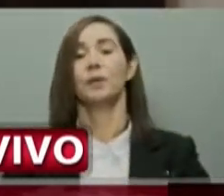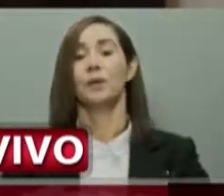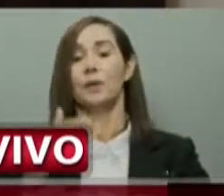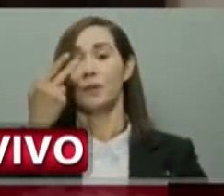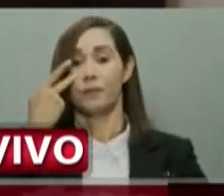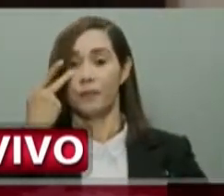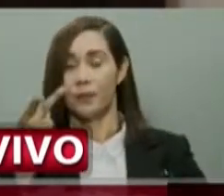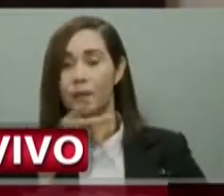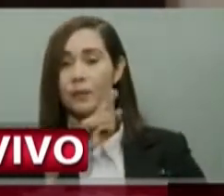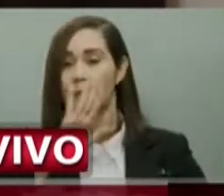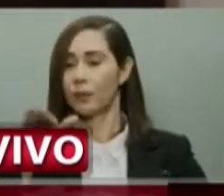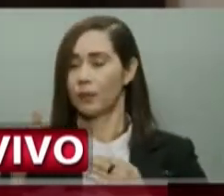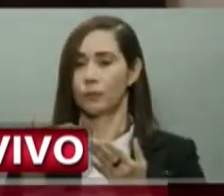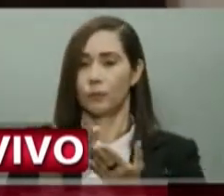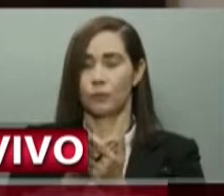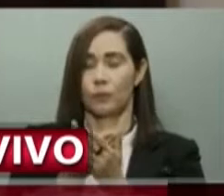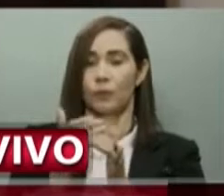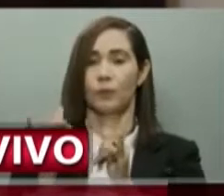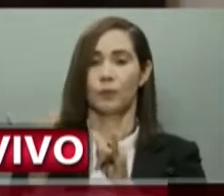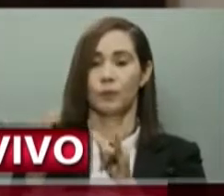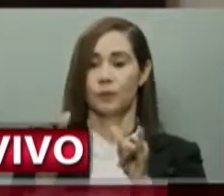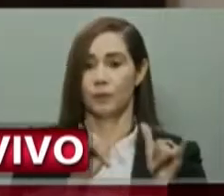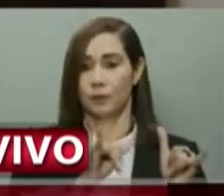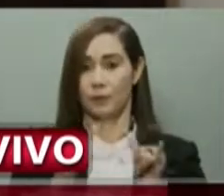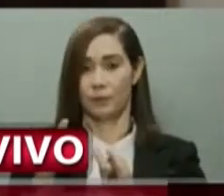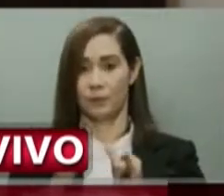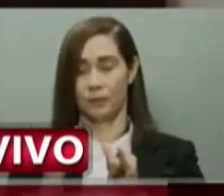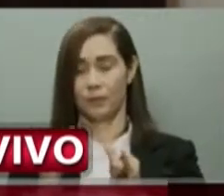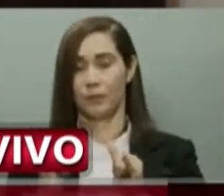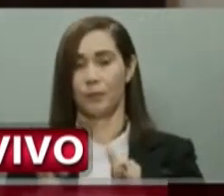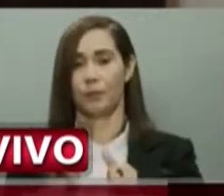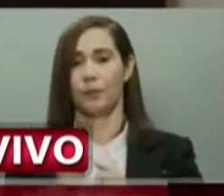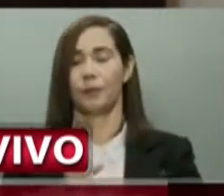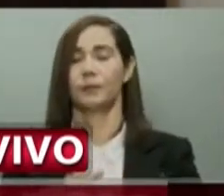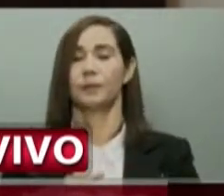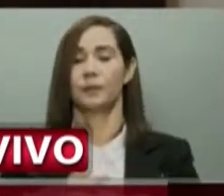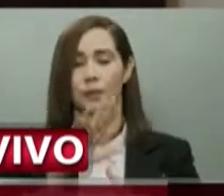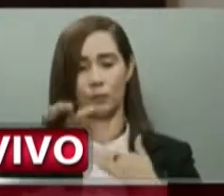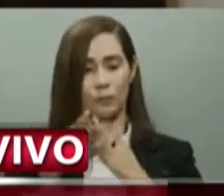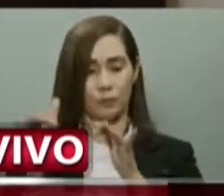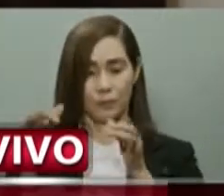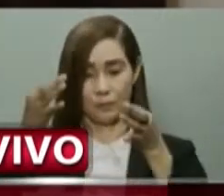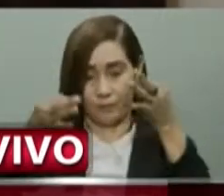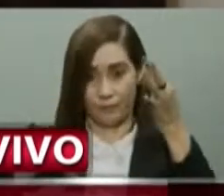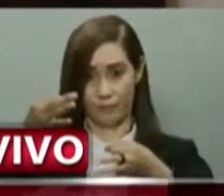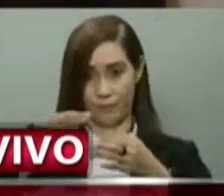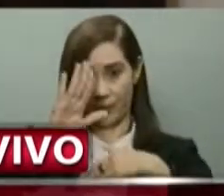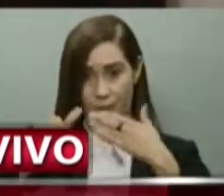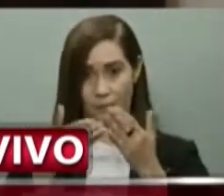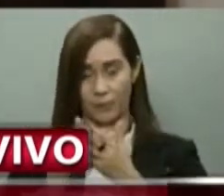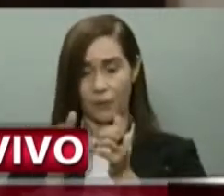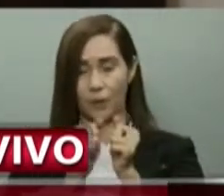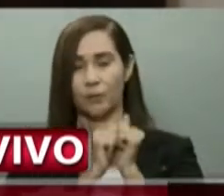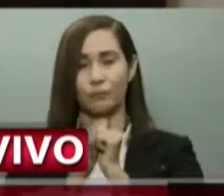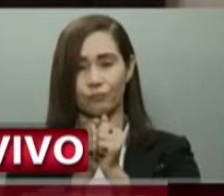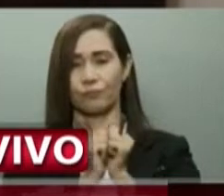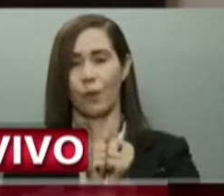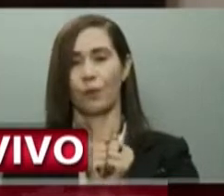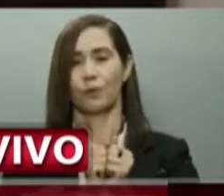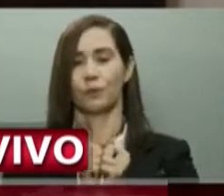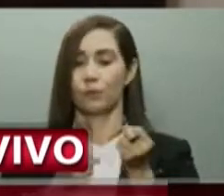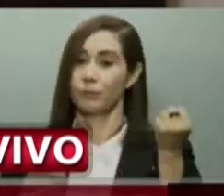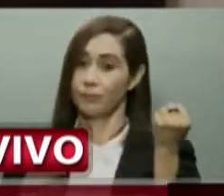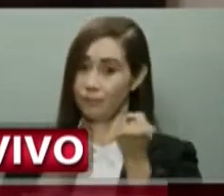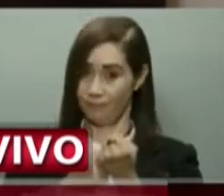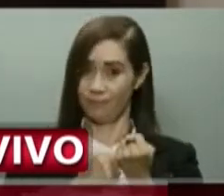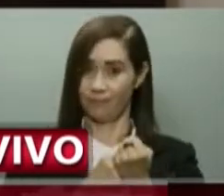que nadie sufra sus efectos de manera desproporcionada e injusta. Juntos y con el